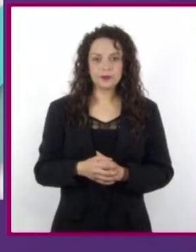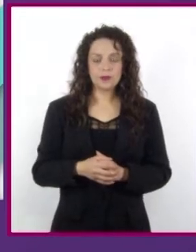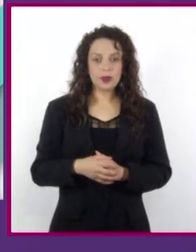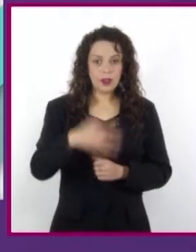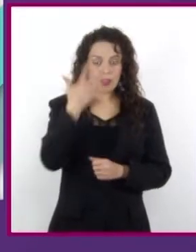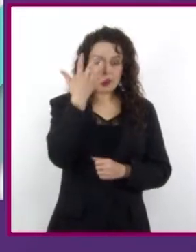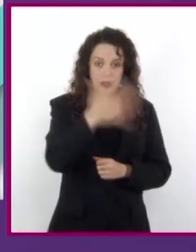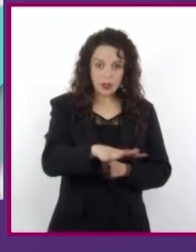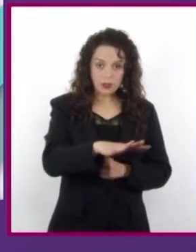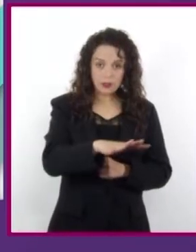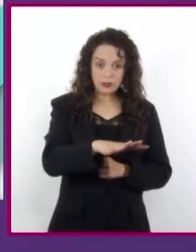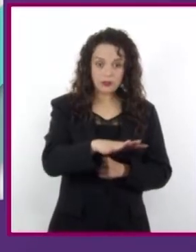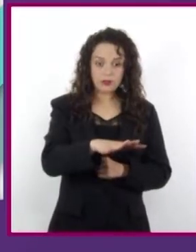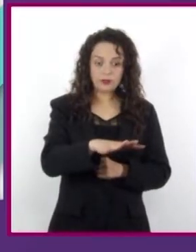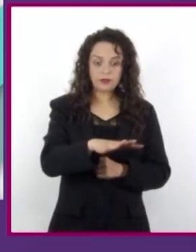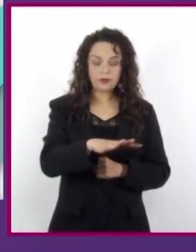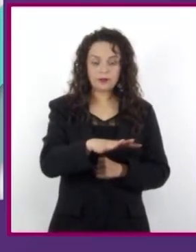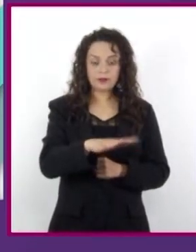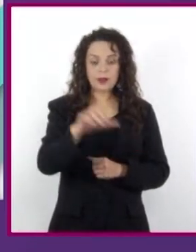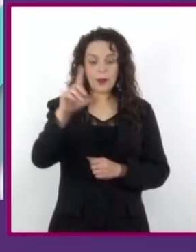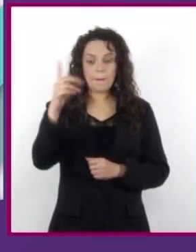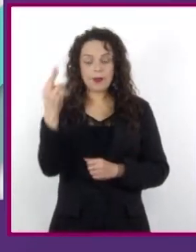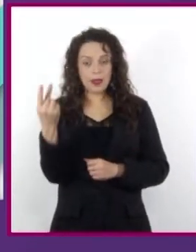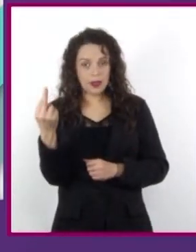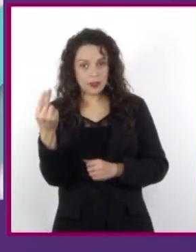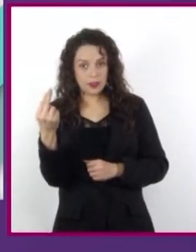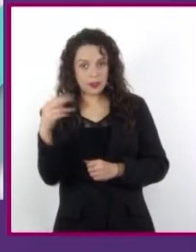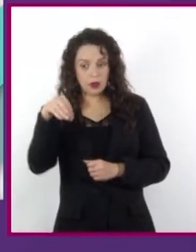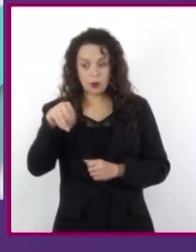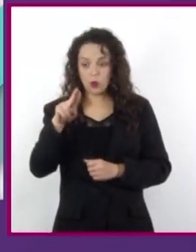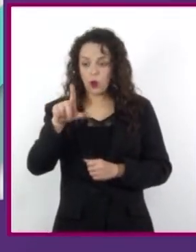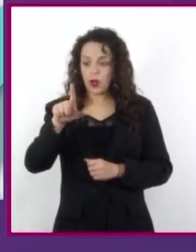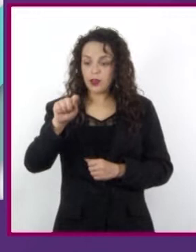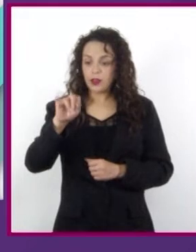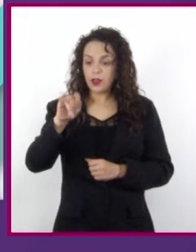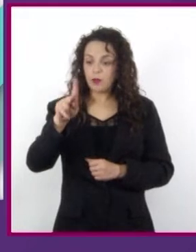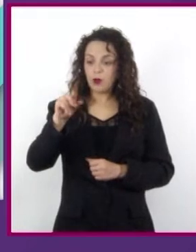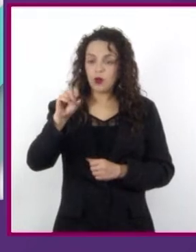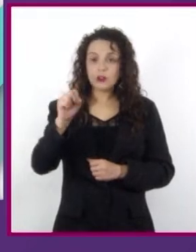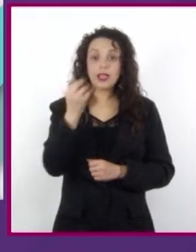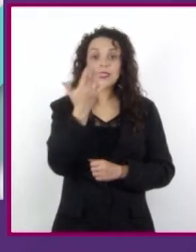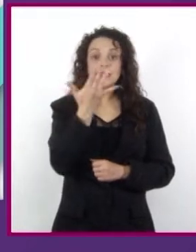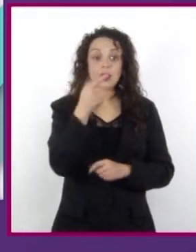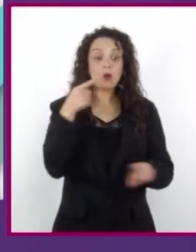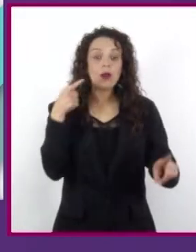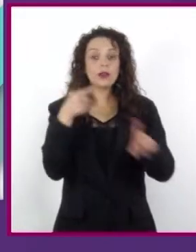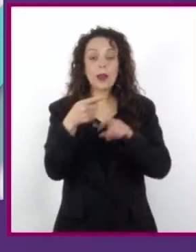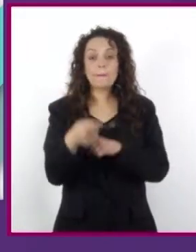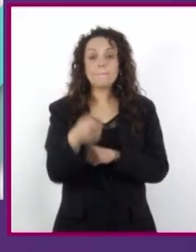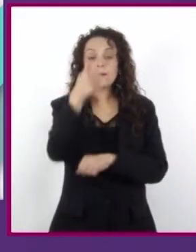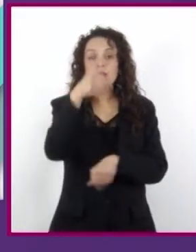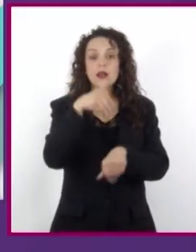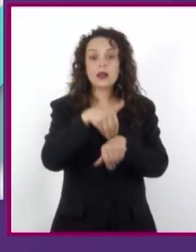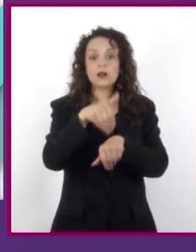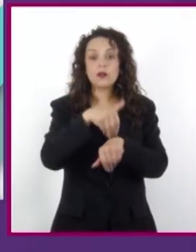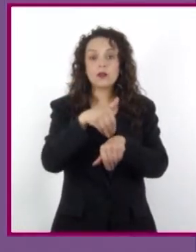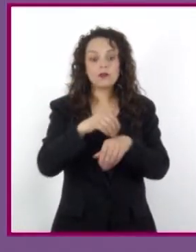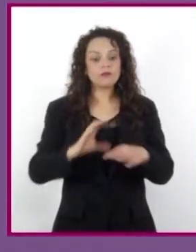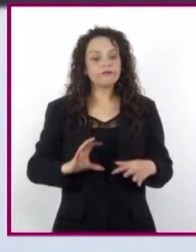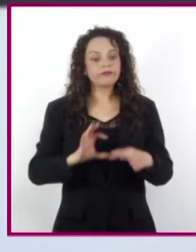10 y de los múltiplos de 25, el 50 es el primer número en